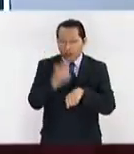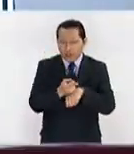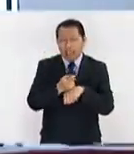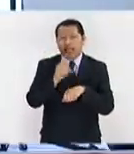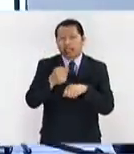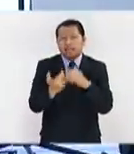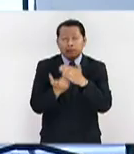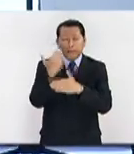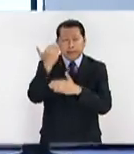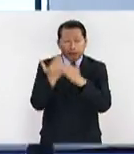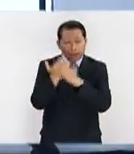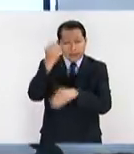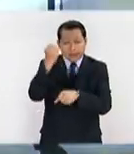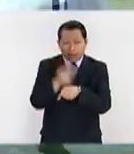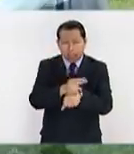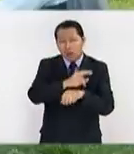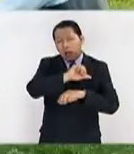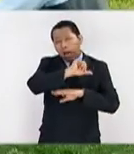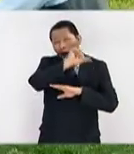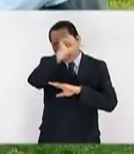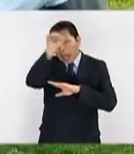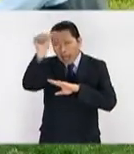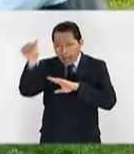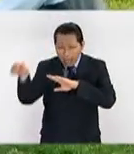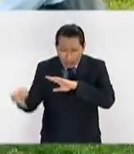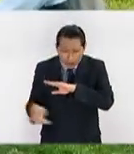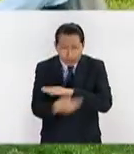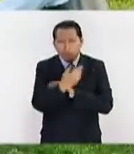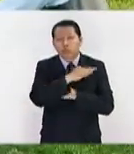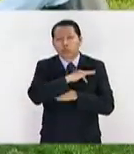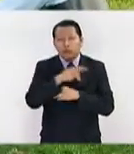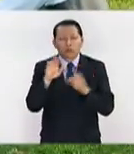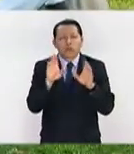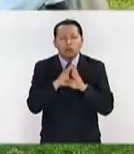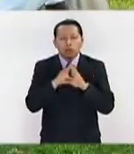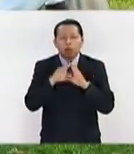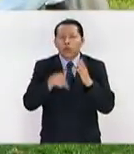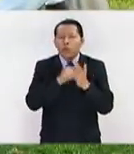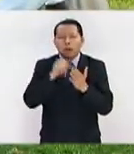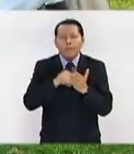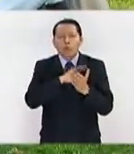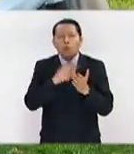la madrugada hasta caer la noche están dirigidas a crear un espacio de